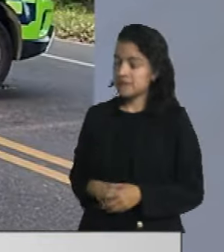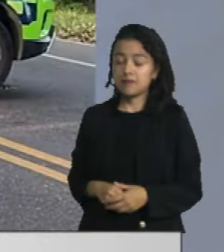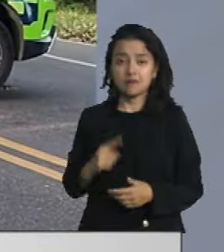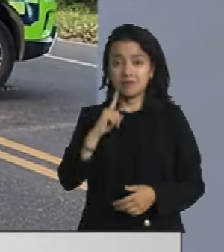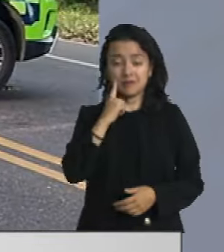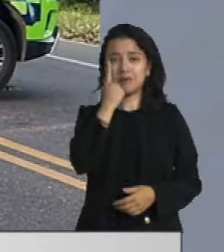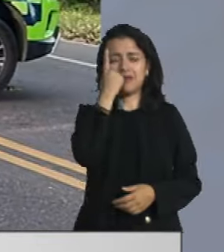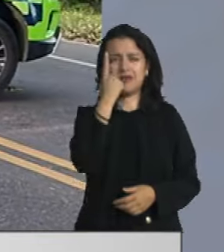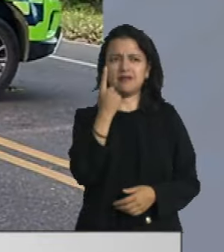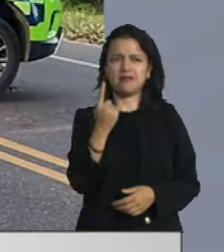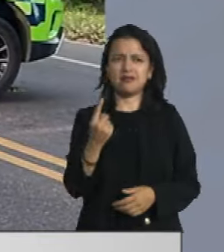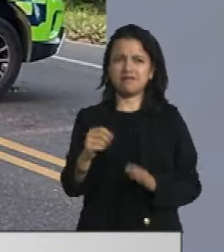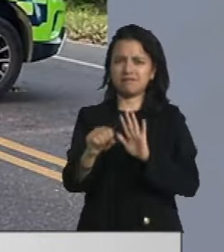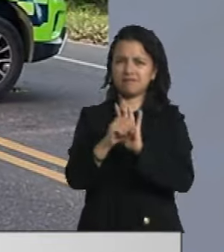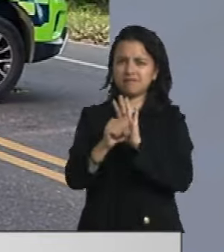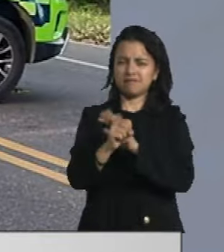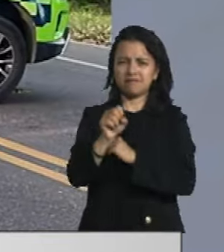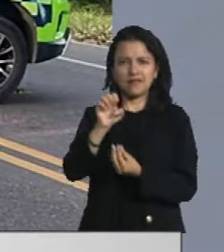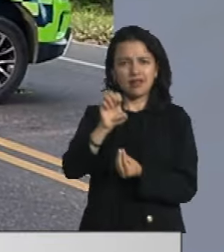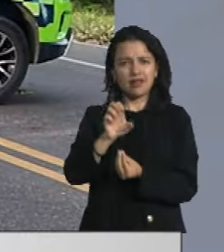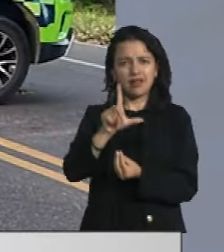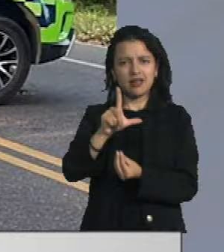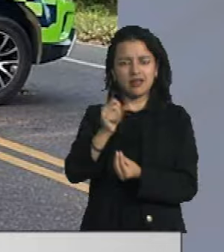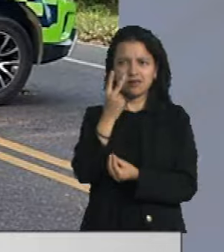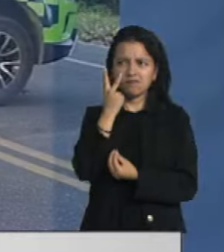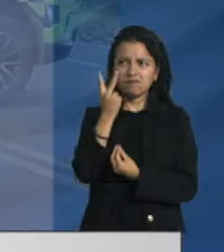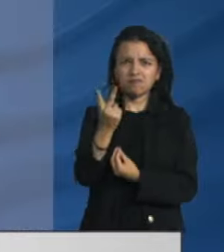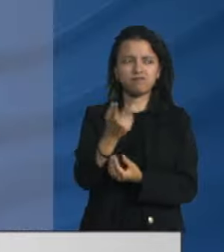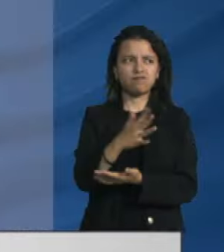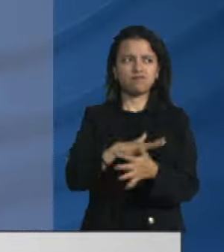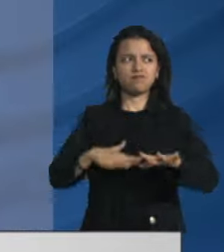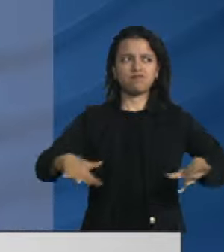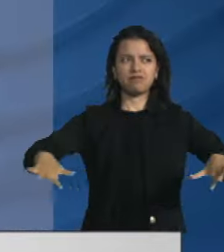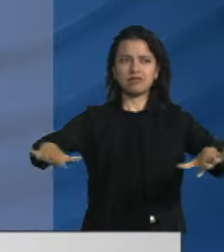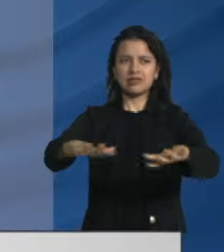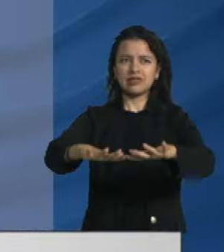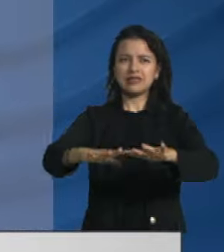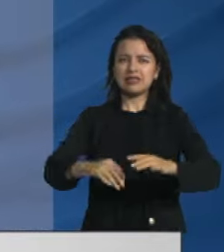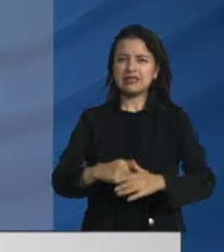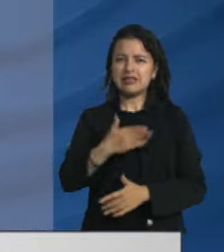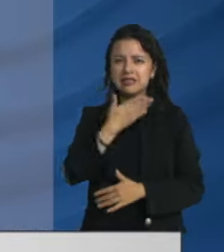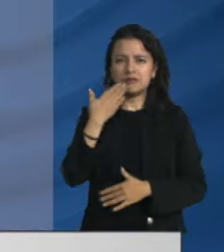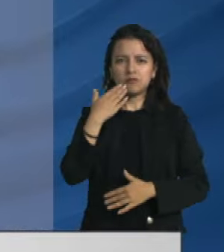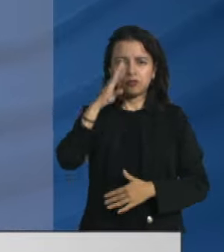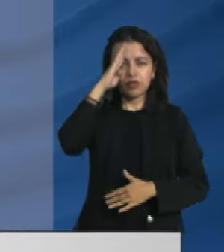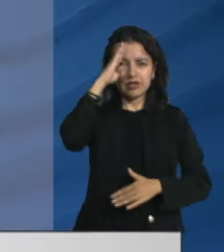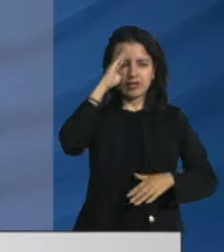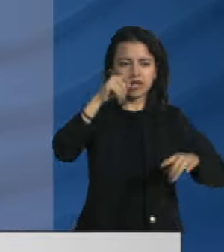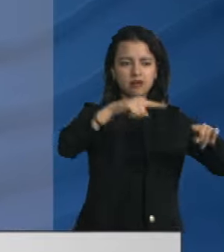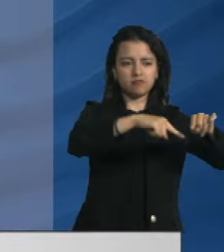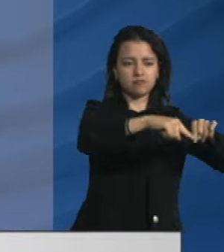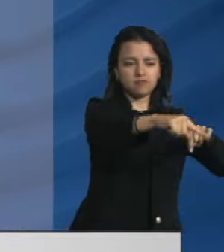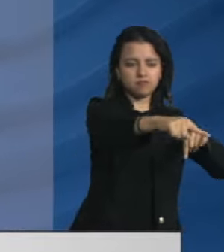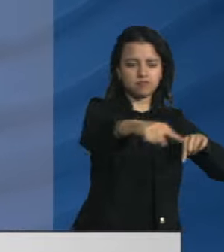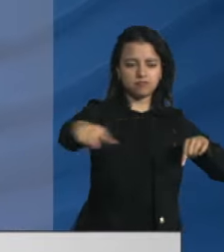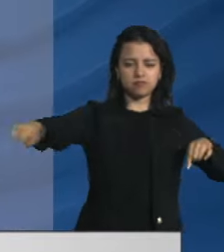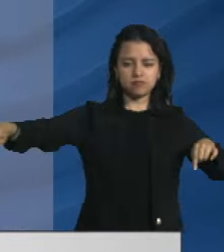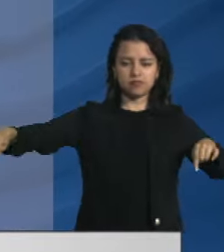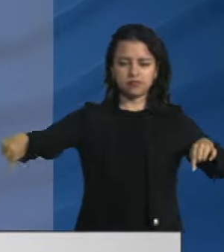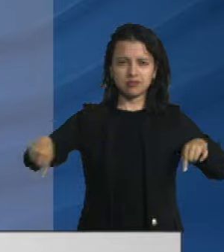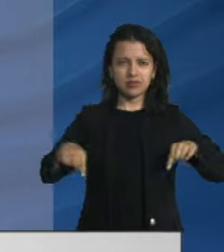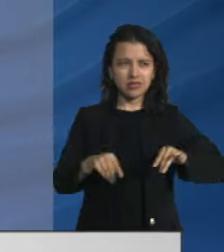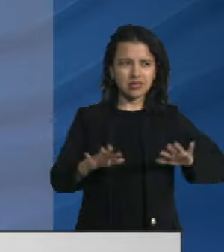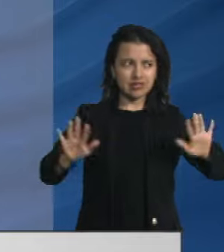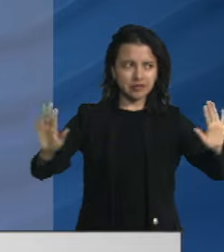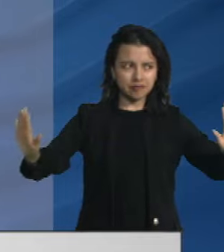violencia que se vive en el país. La policía del Atlántico acordonó el lugar donde se encontraba la bandera y con personal